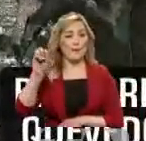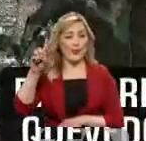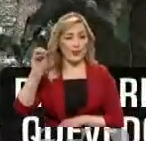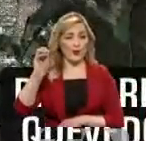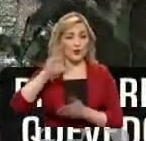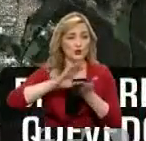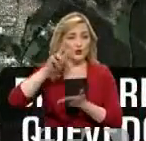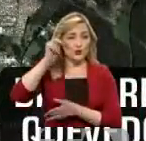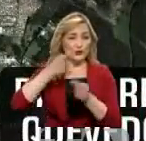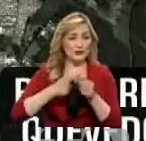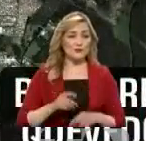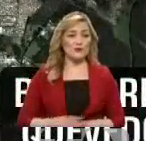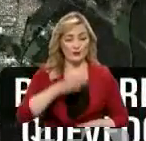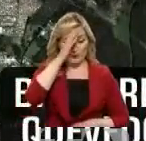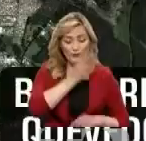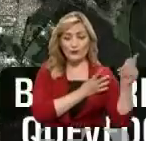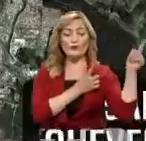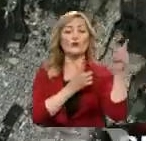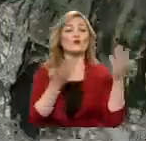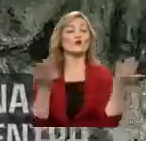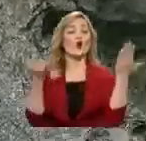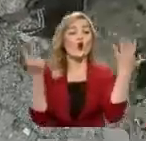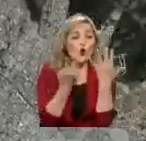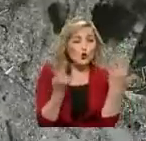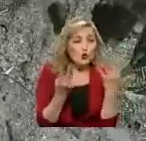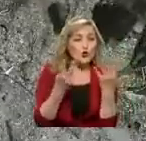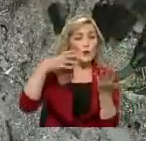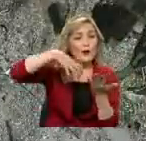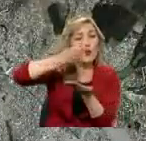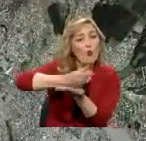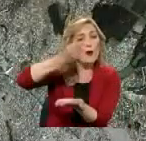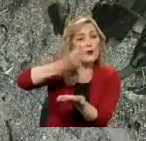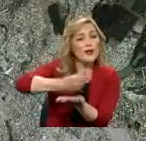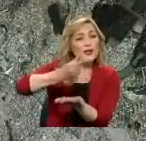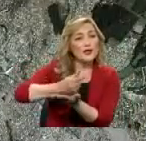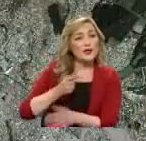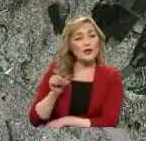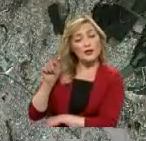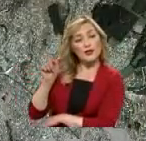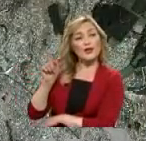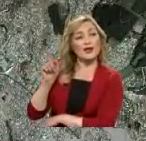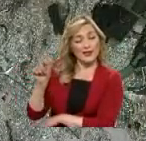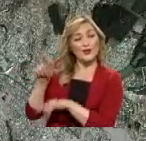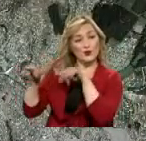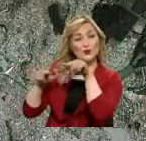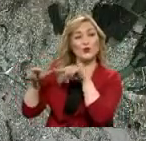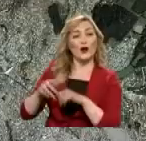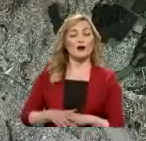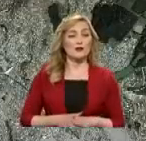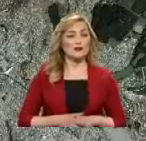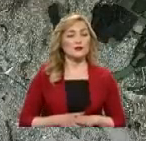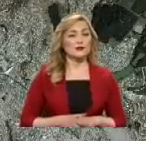ejército ecuatoriano tendrá presencia en Cotocollao y en la parroquia de Guamaní, donde nos encontramos actualmente. Y